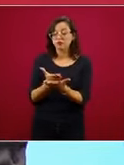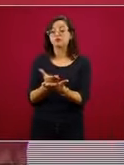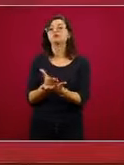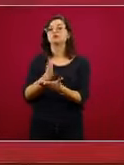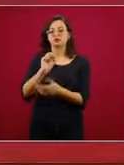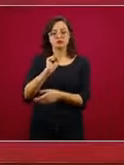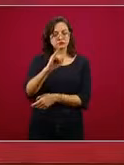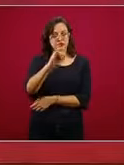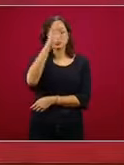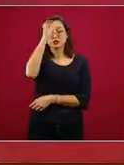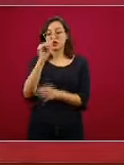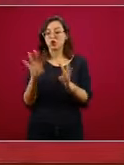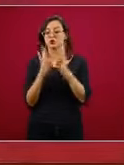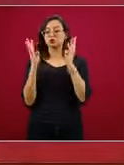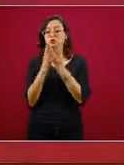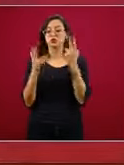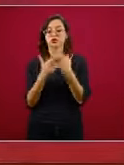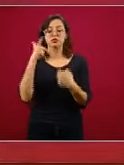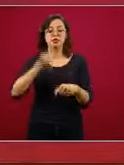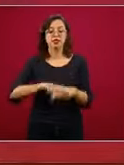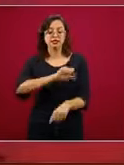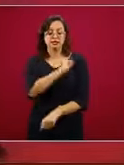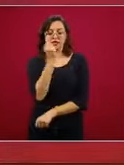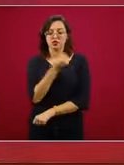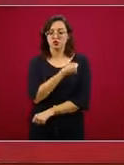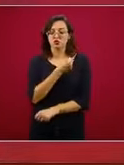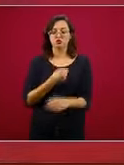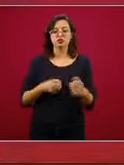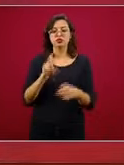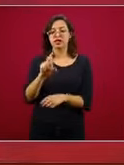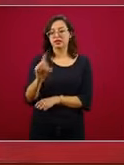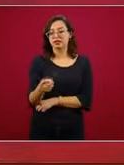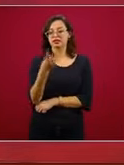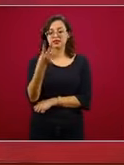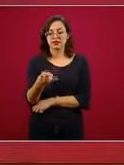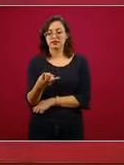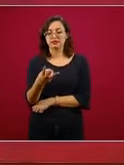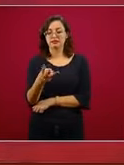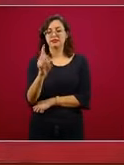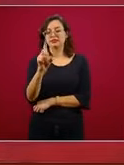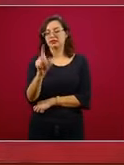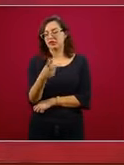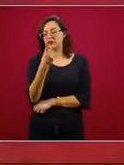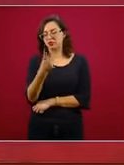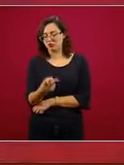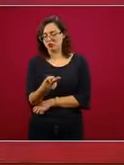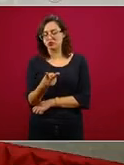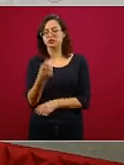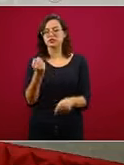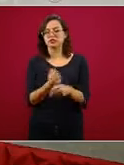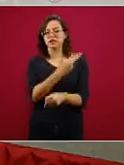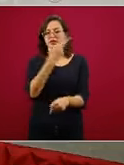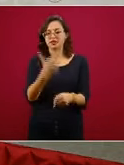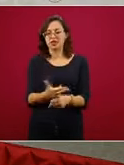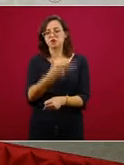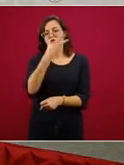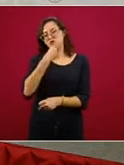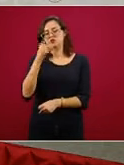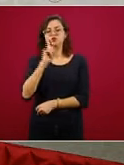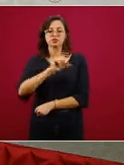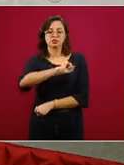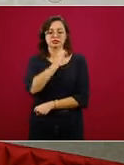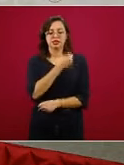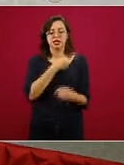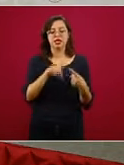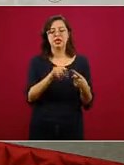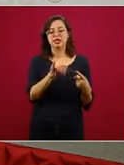fue aprobado por el Consejo Nacional de Salud, donde están los 32 secretarios y secretarias de salud y también el